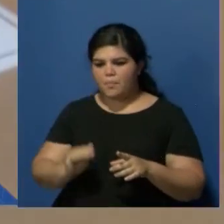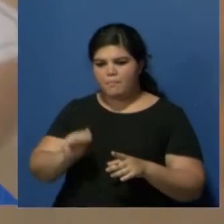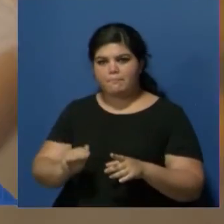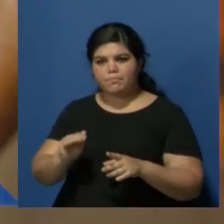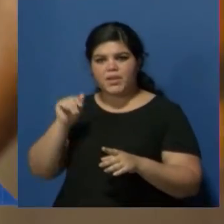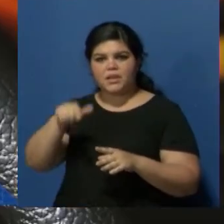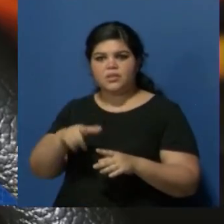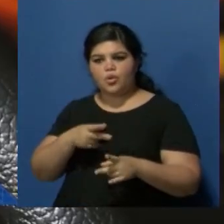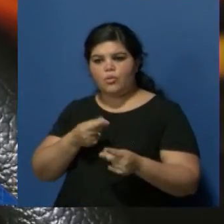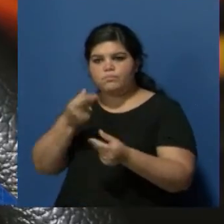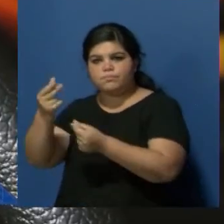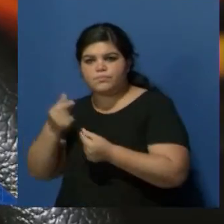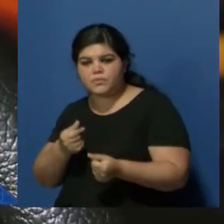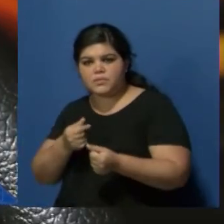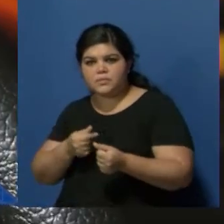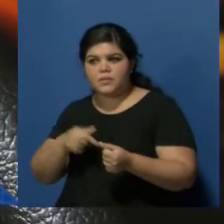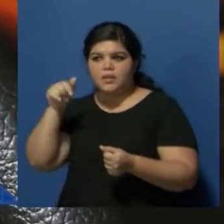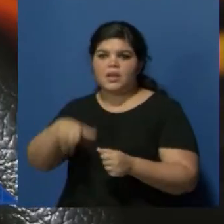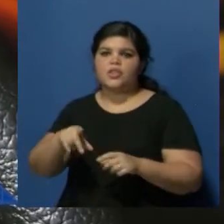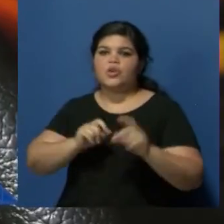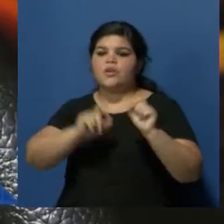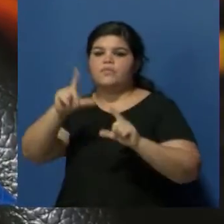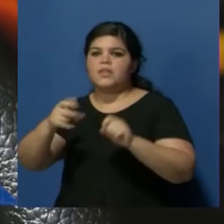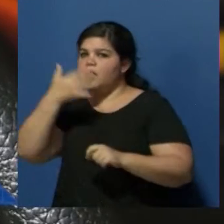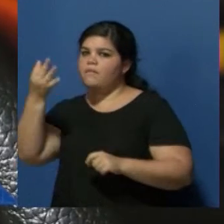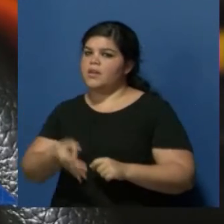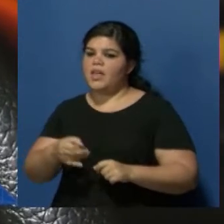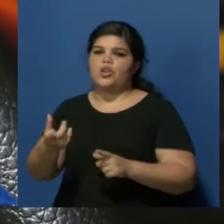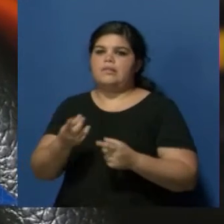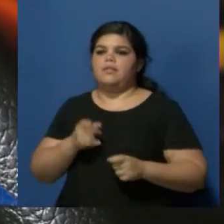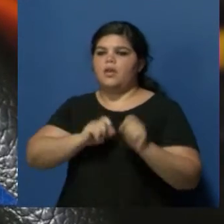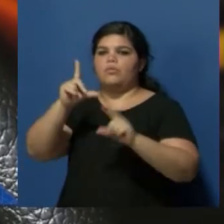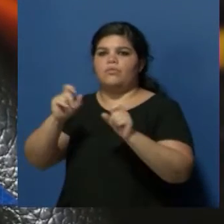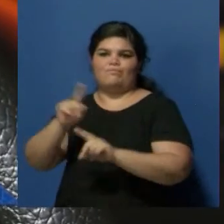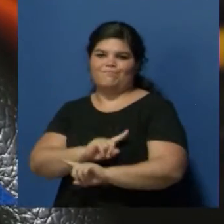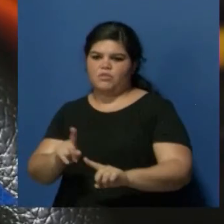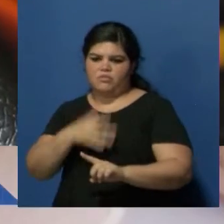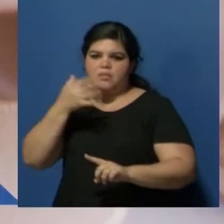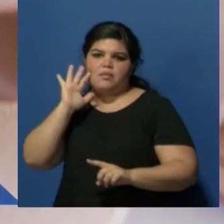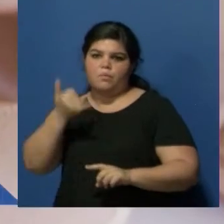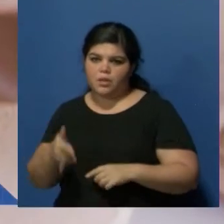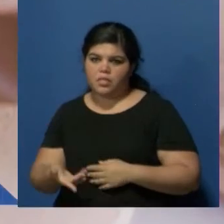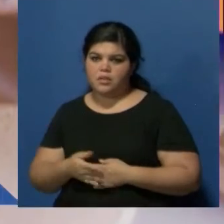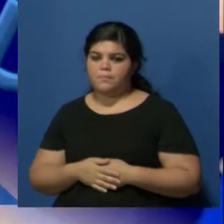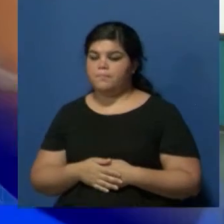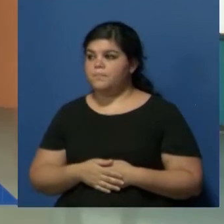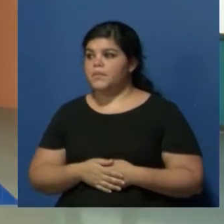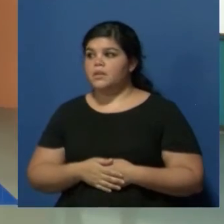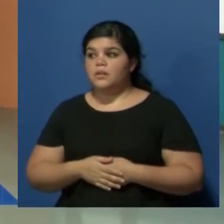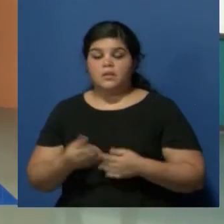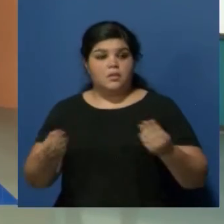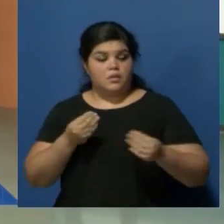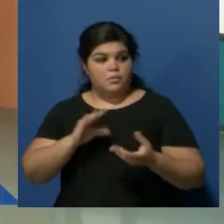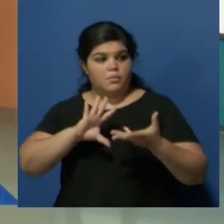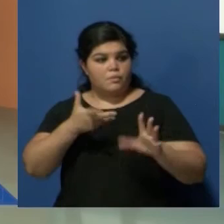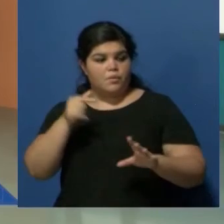una realidad. Uno no necesita hacer una estadística para ver eso. Claro. ¿Sí? No es necesario. Claro. ¿Cómo detectamos cuando un consumo se ha